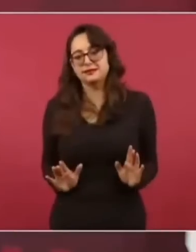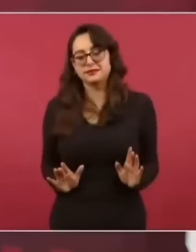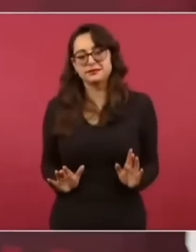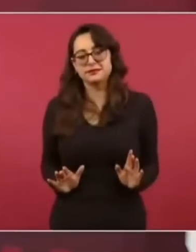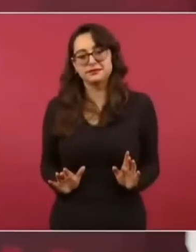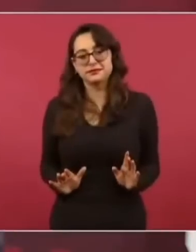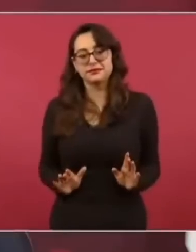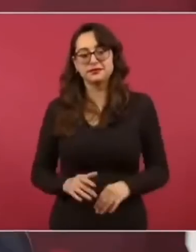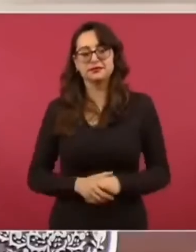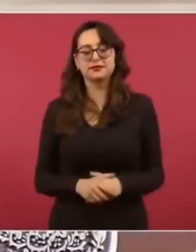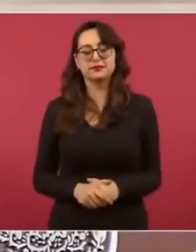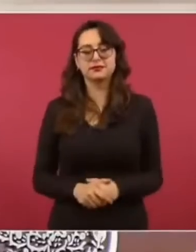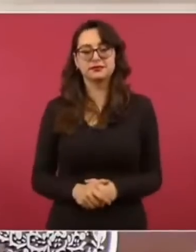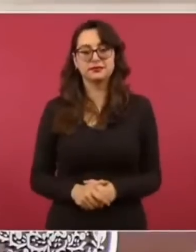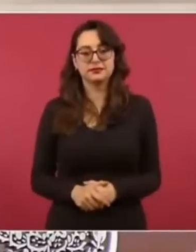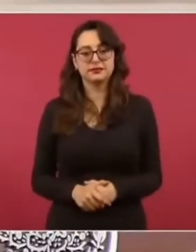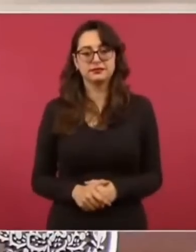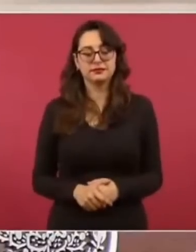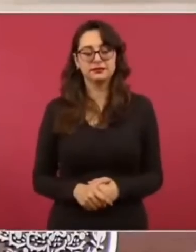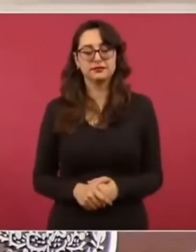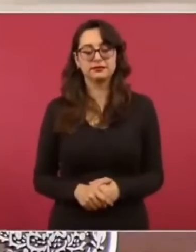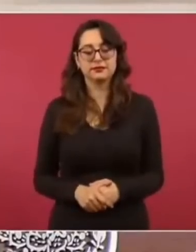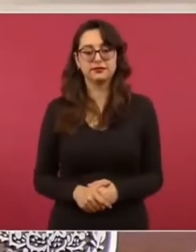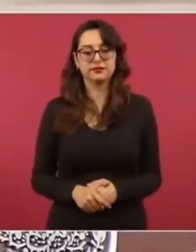¿Quieres que sigan